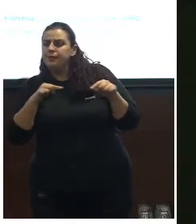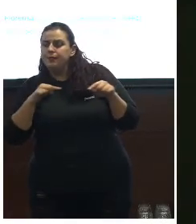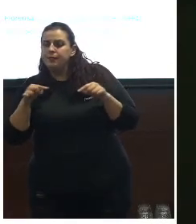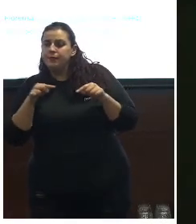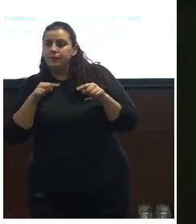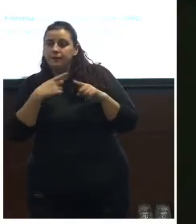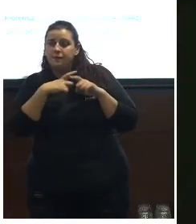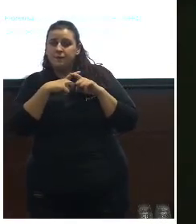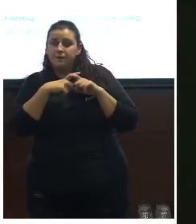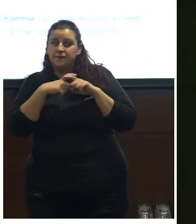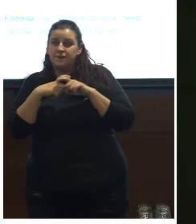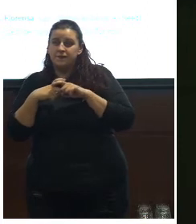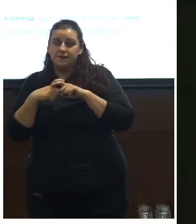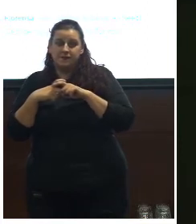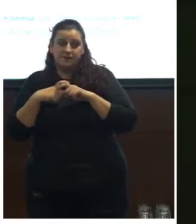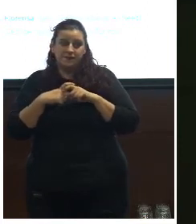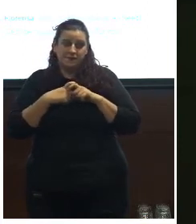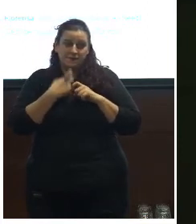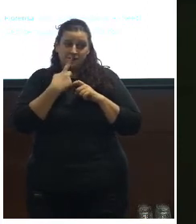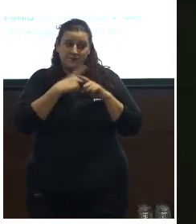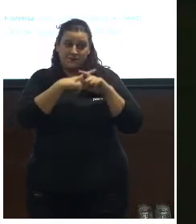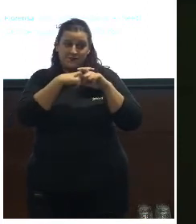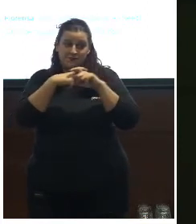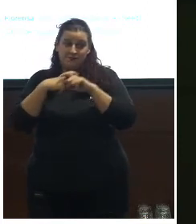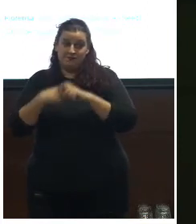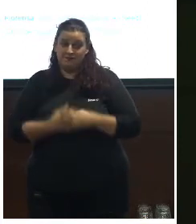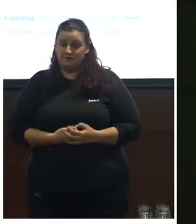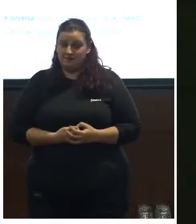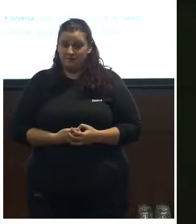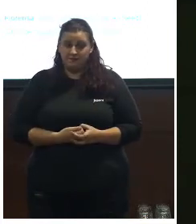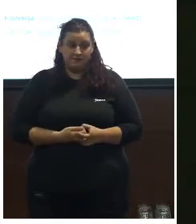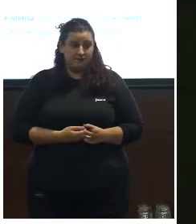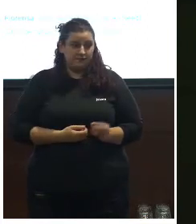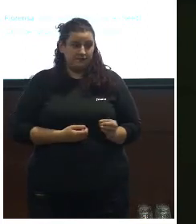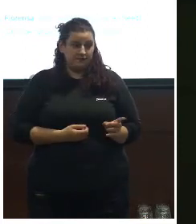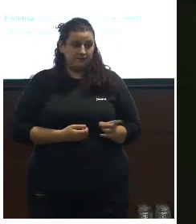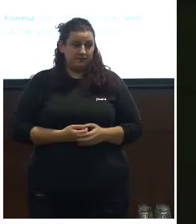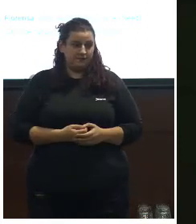Buitengewoon, Reizen. Espero haberlo pronunciado bien. ¿Sí? Gracias.